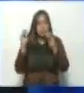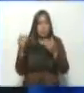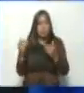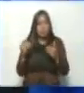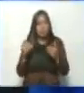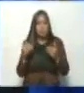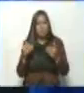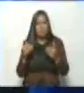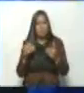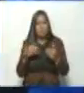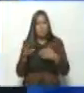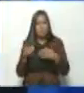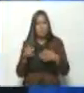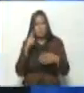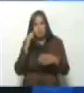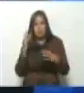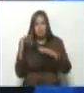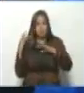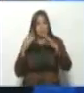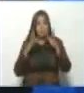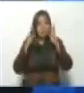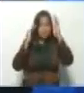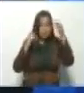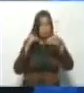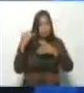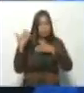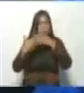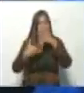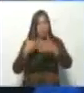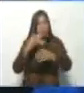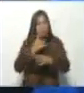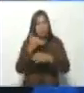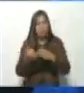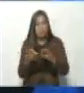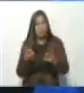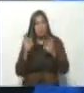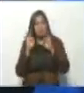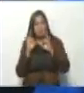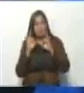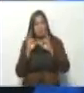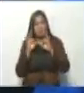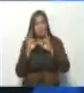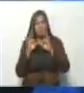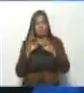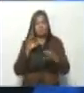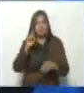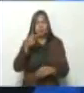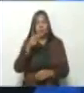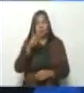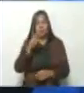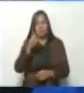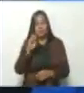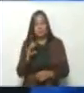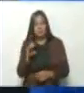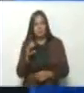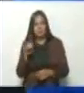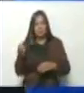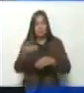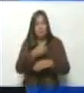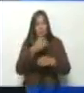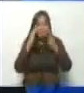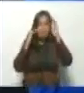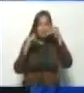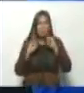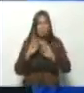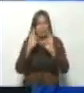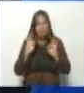nosotros segregadores, que se han venido atendiendo con un programa especial, tanto de GDC como Caracas Recicla, se han venido